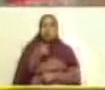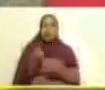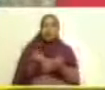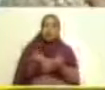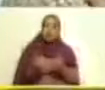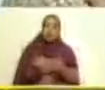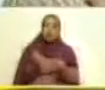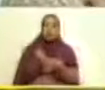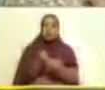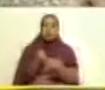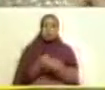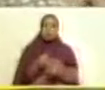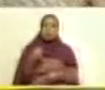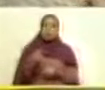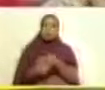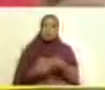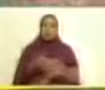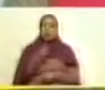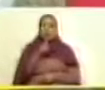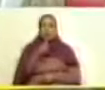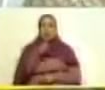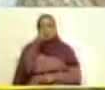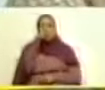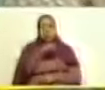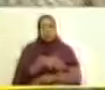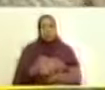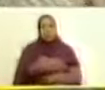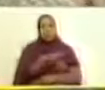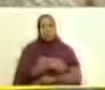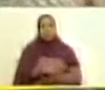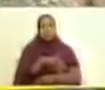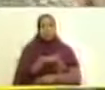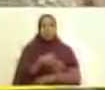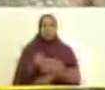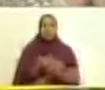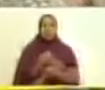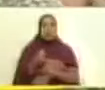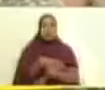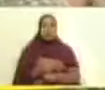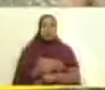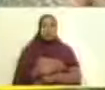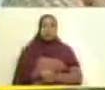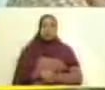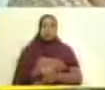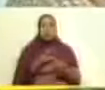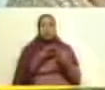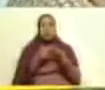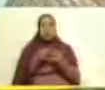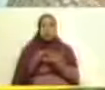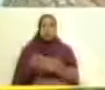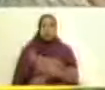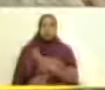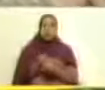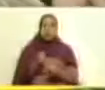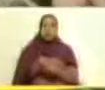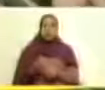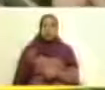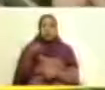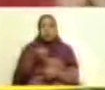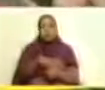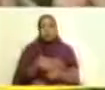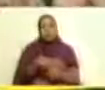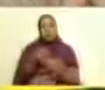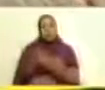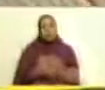adecuados, en espacios públicos, en espacios en las comunidades, en los centros urbanos